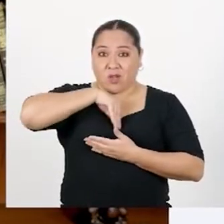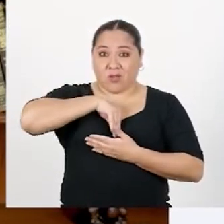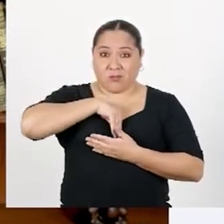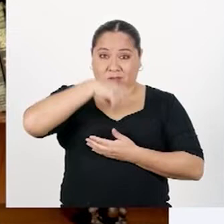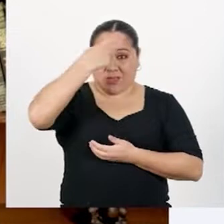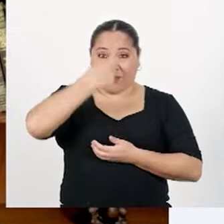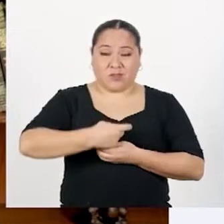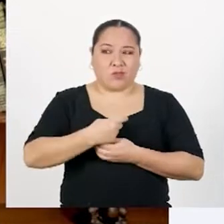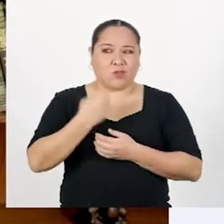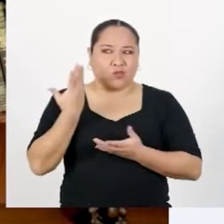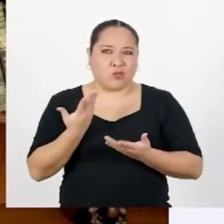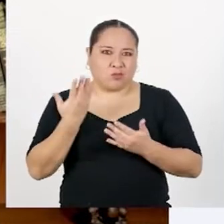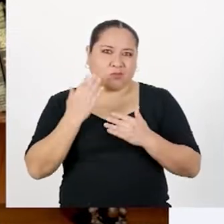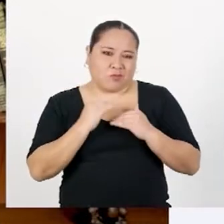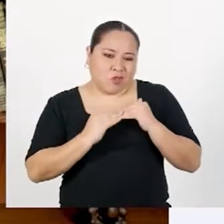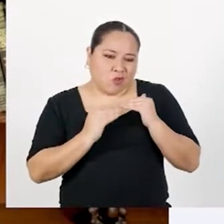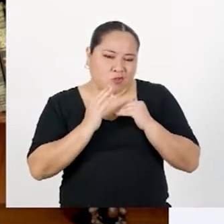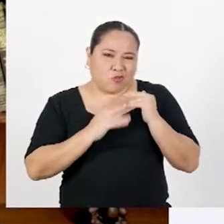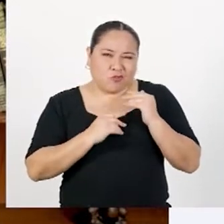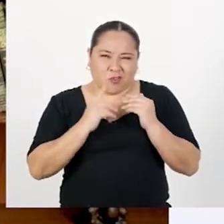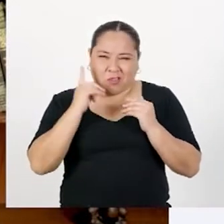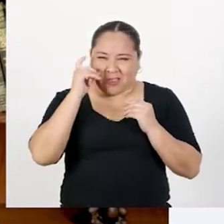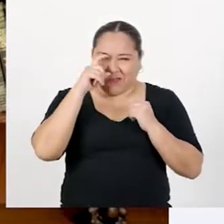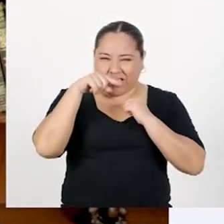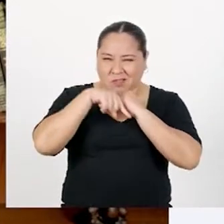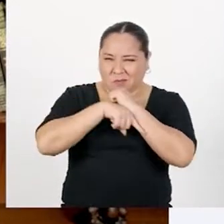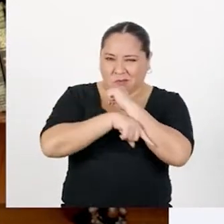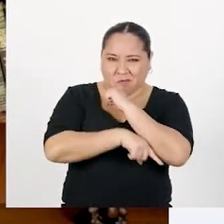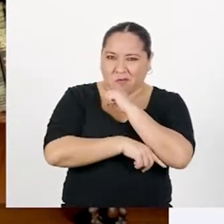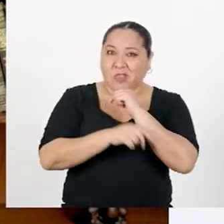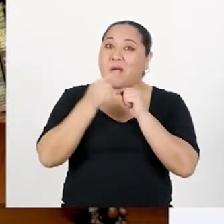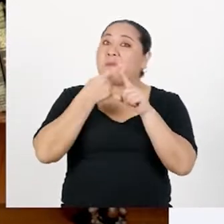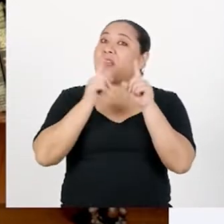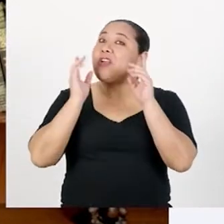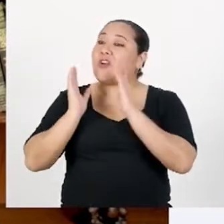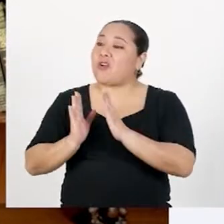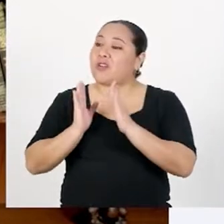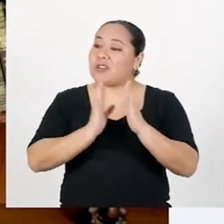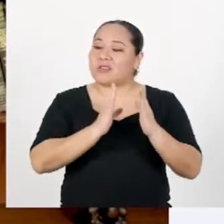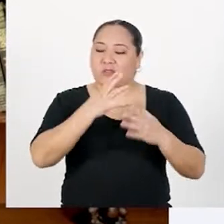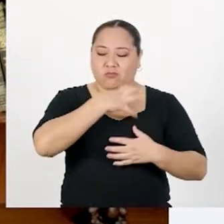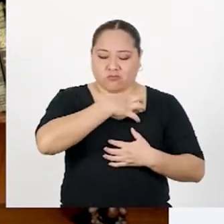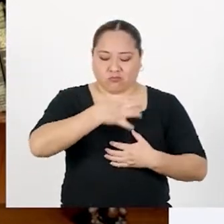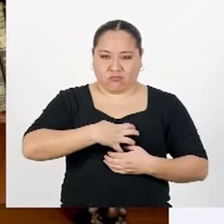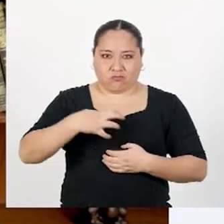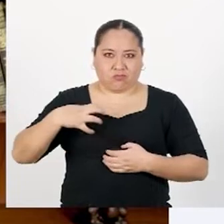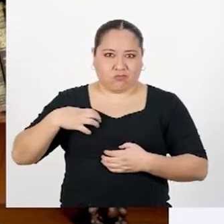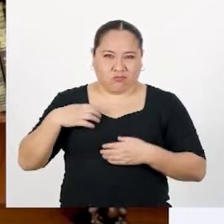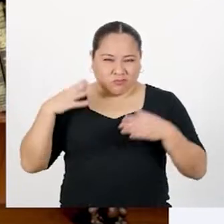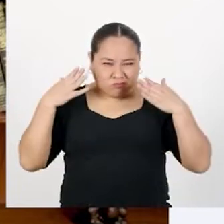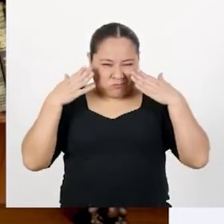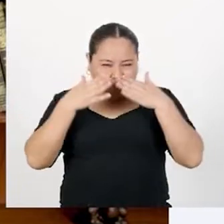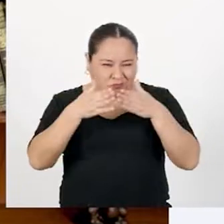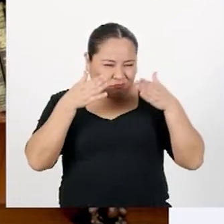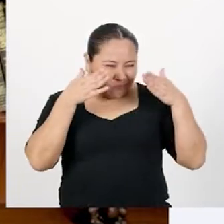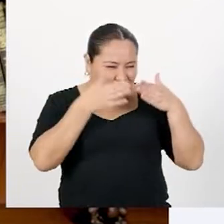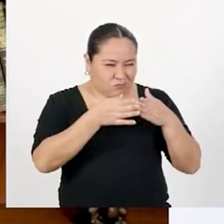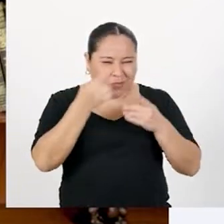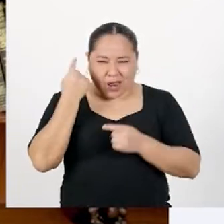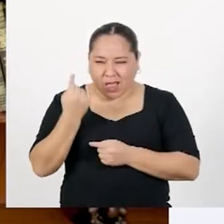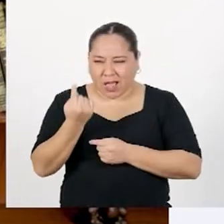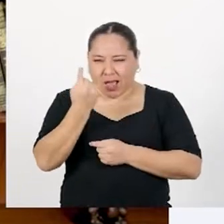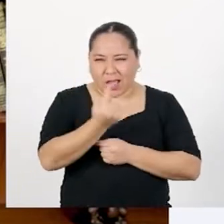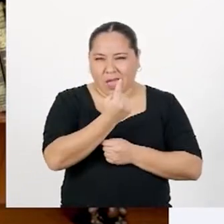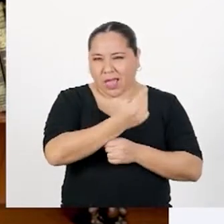organismo humano es una estructura compleja, pero muy organizada, con sistemas y órganos exclusivos